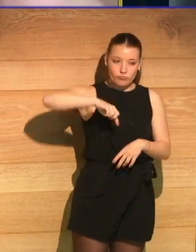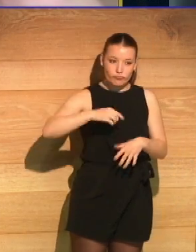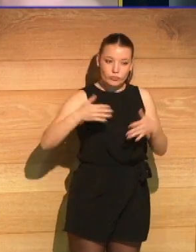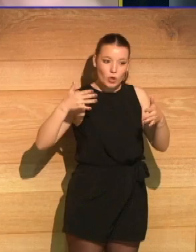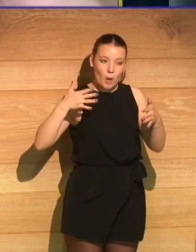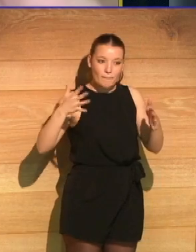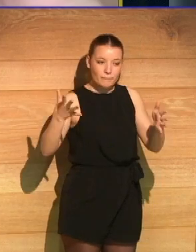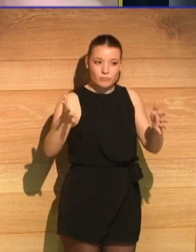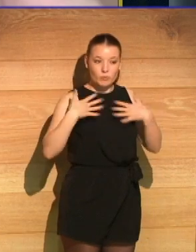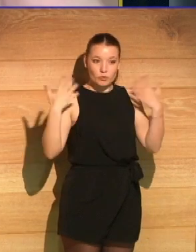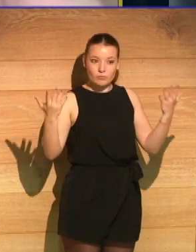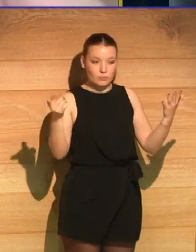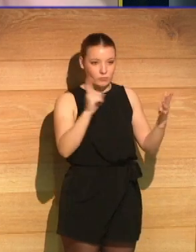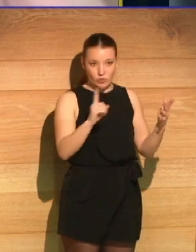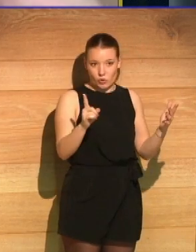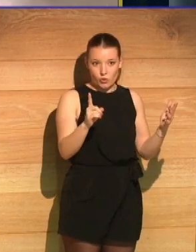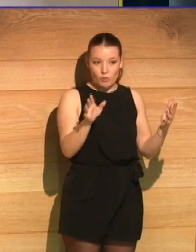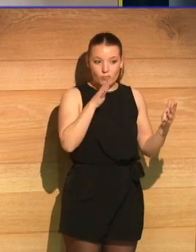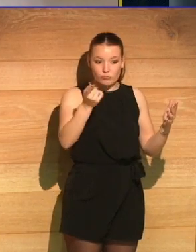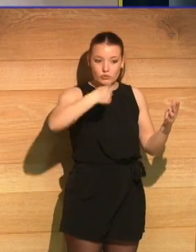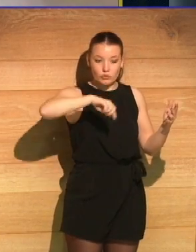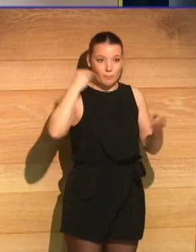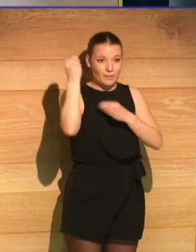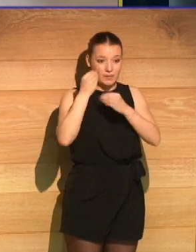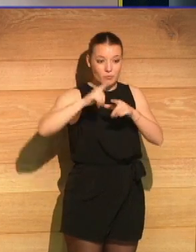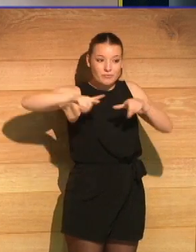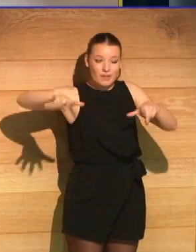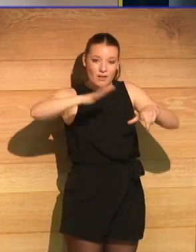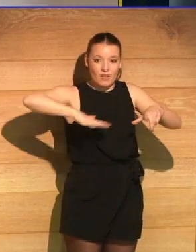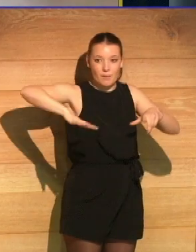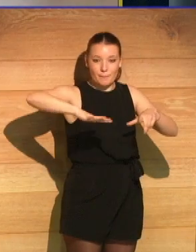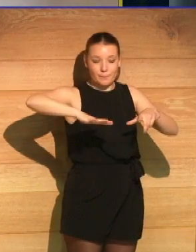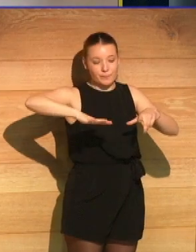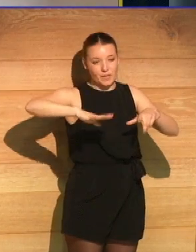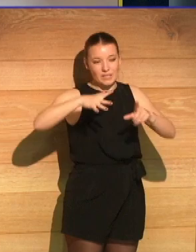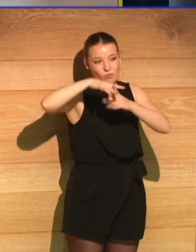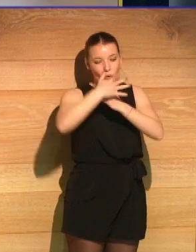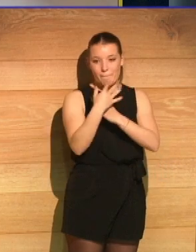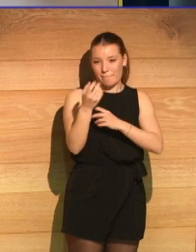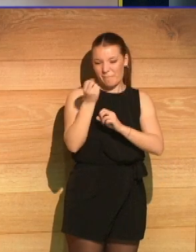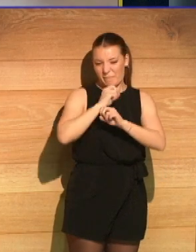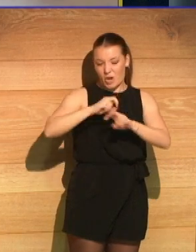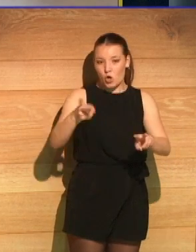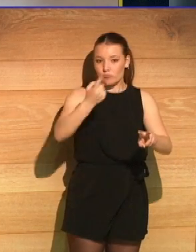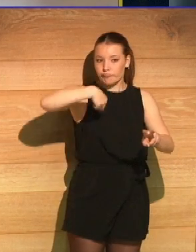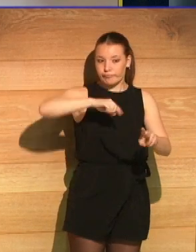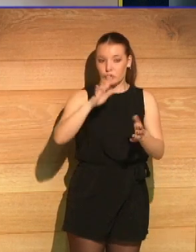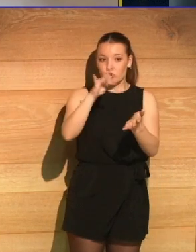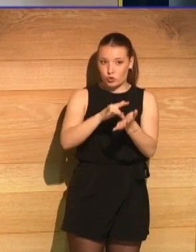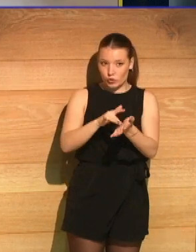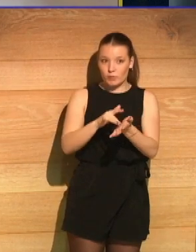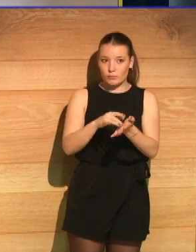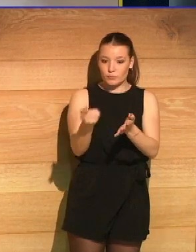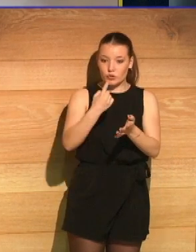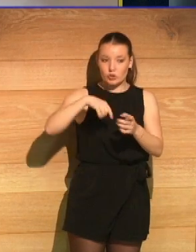alternativa real que tenemos de no vernos en el peor de los escenarios posibles en que nos podemos encontrar. Y ahora la historia de nuestro futuro es la historia de intentar llegar a